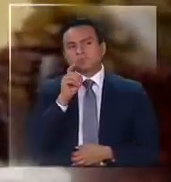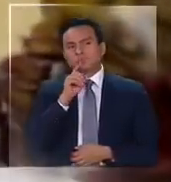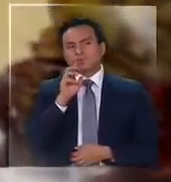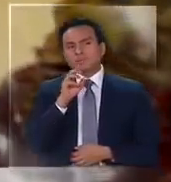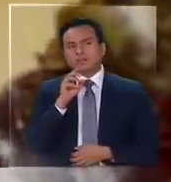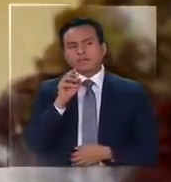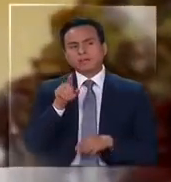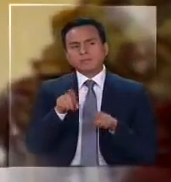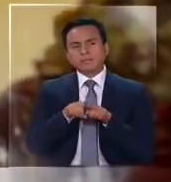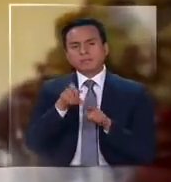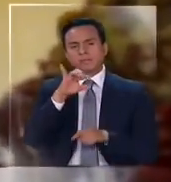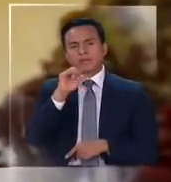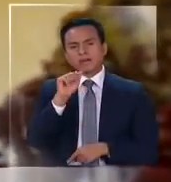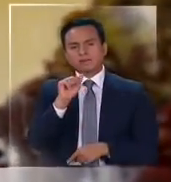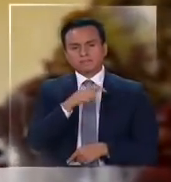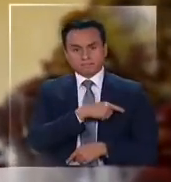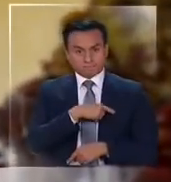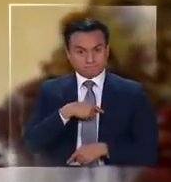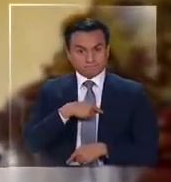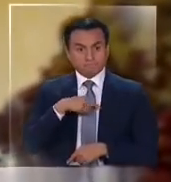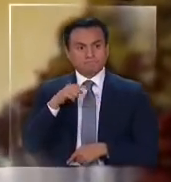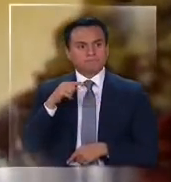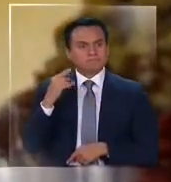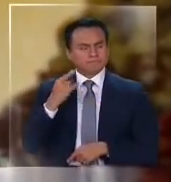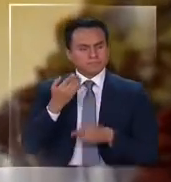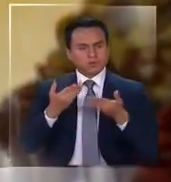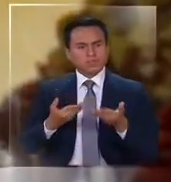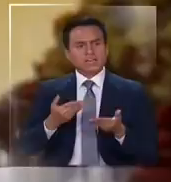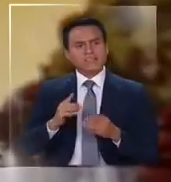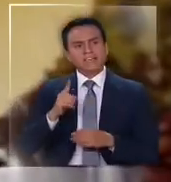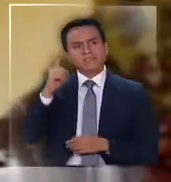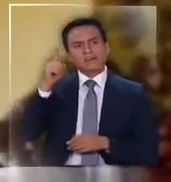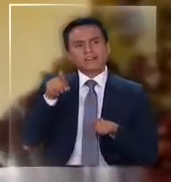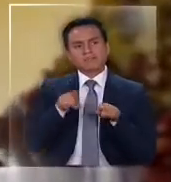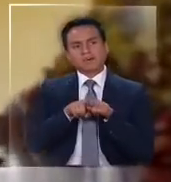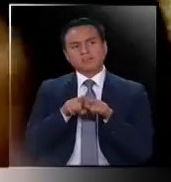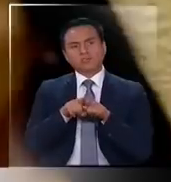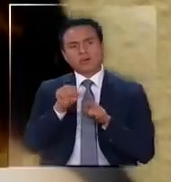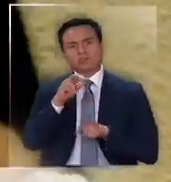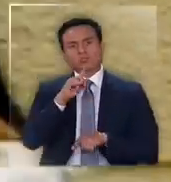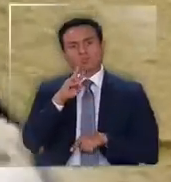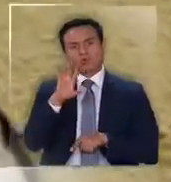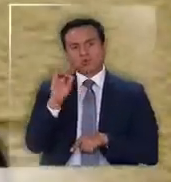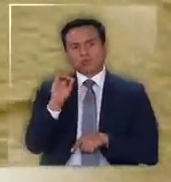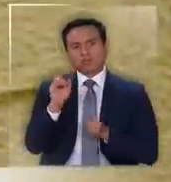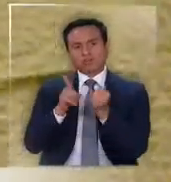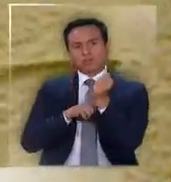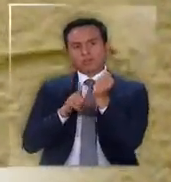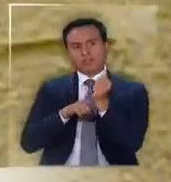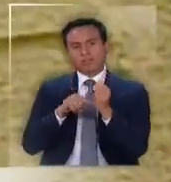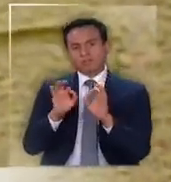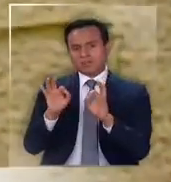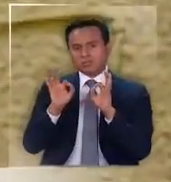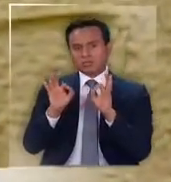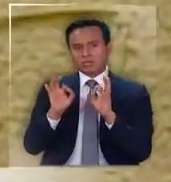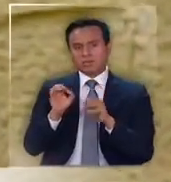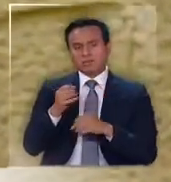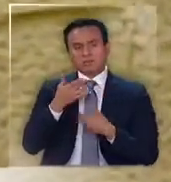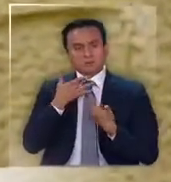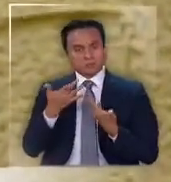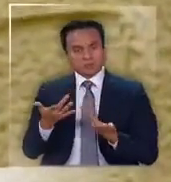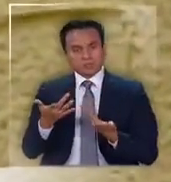hermana, se llama Pía, que está en la universidad ahora. Y el de arriba es mi hermano, que se llama Arturo. Es una familia bastante particular,